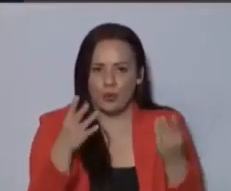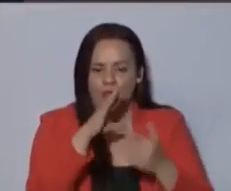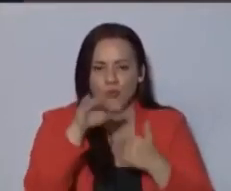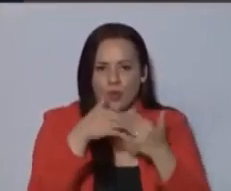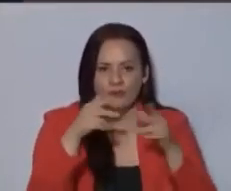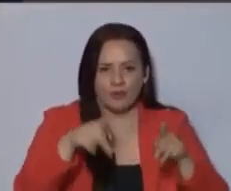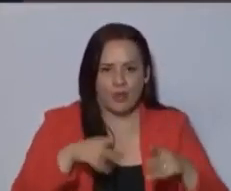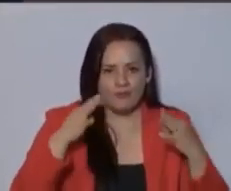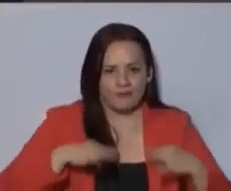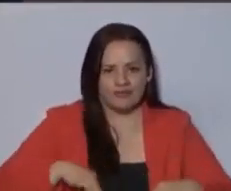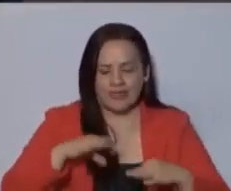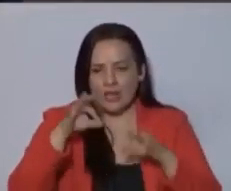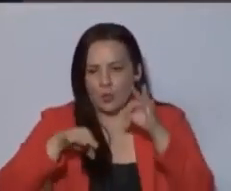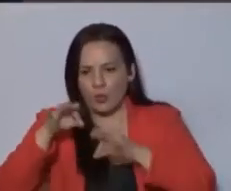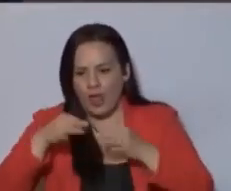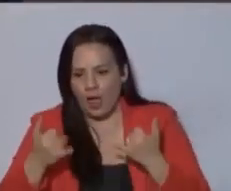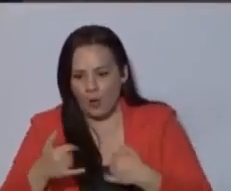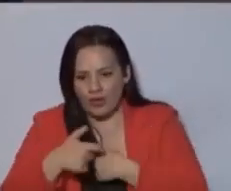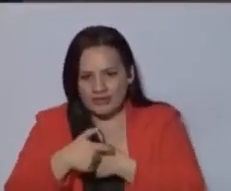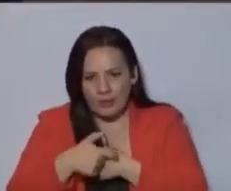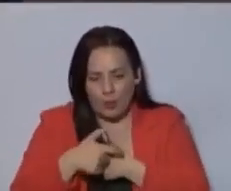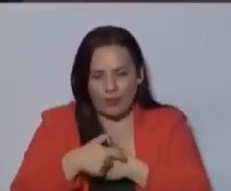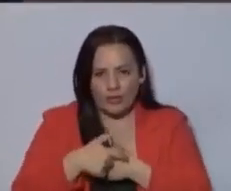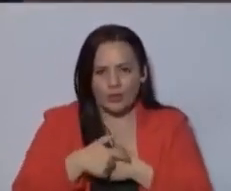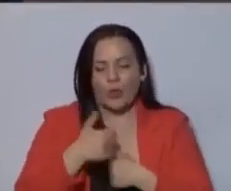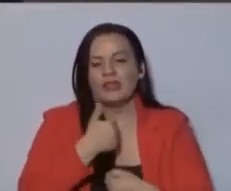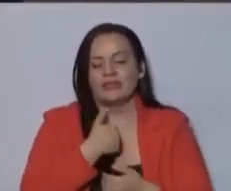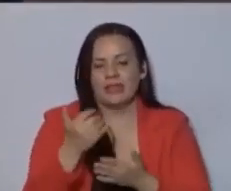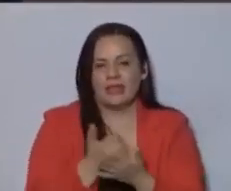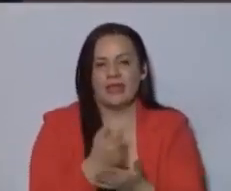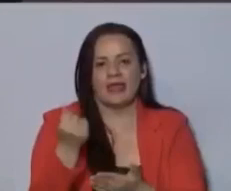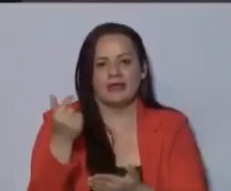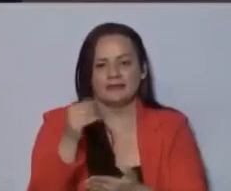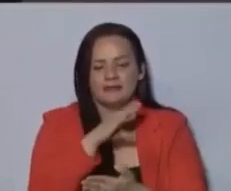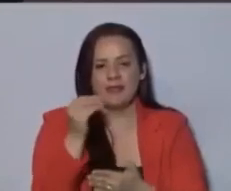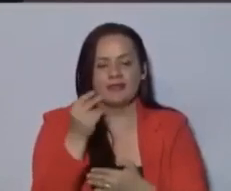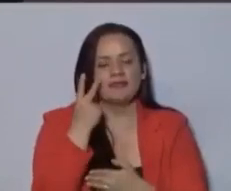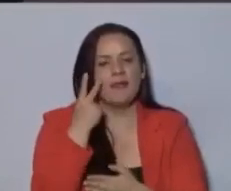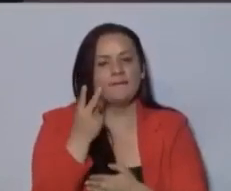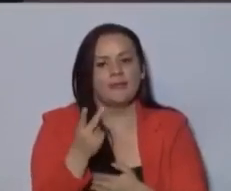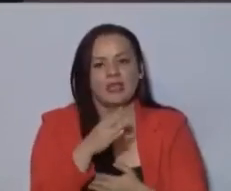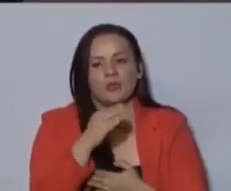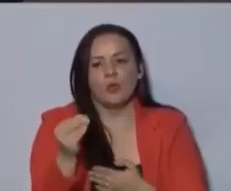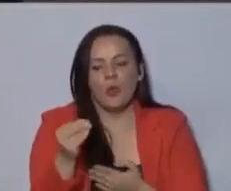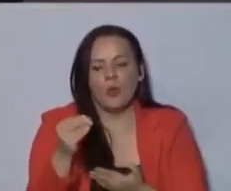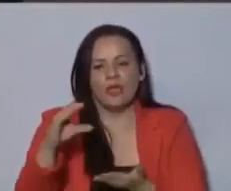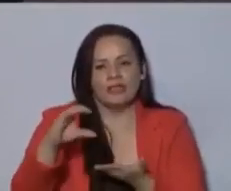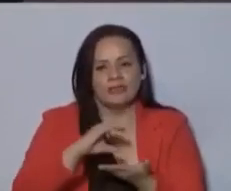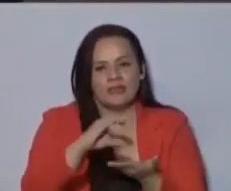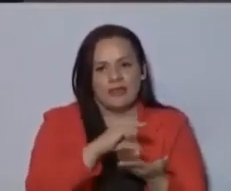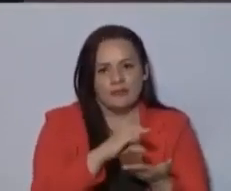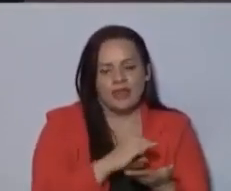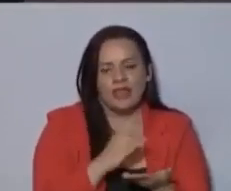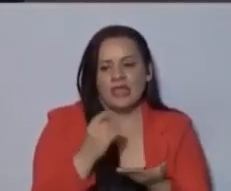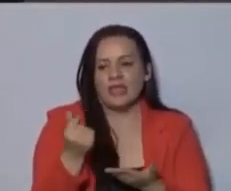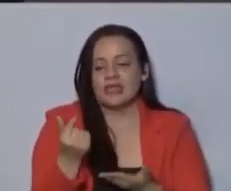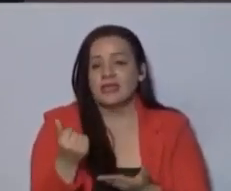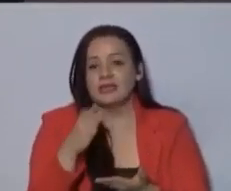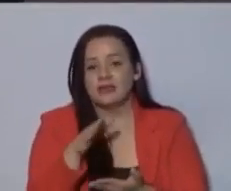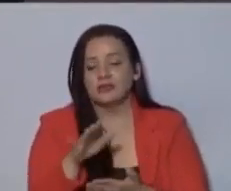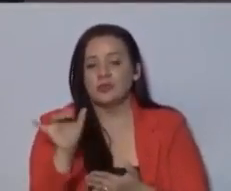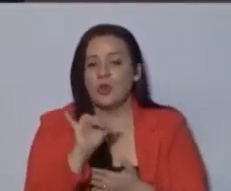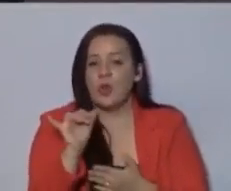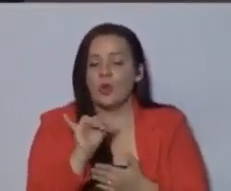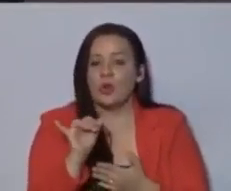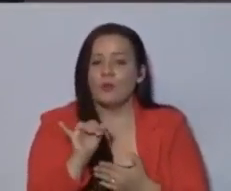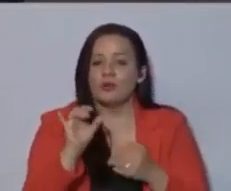y jurídicas que en este momento están obteniendo ganancias y que están percibiendo ingresos tales